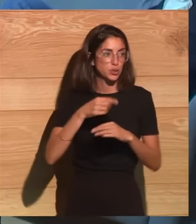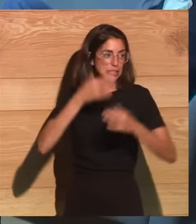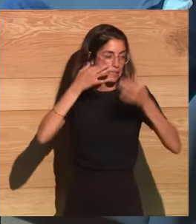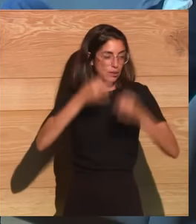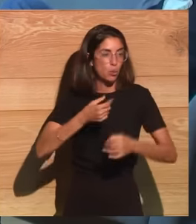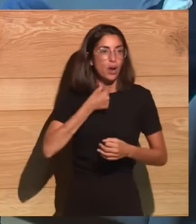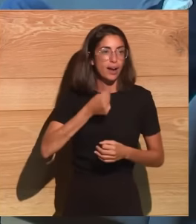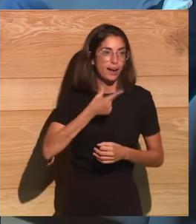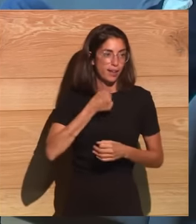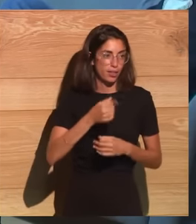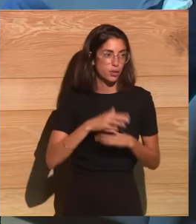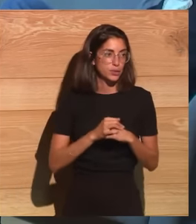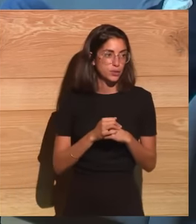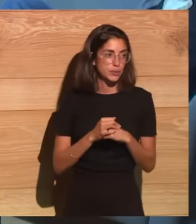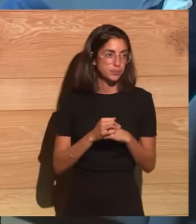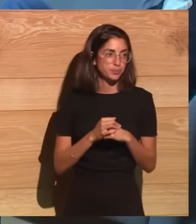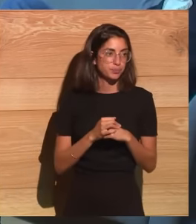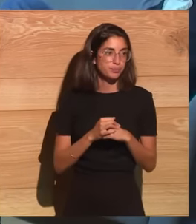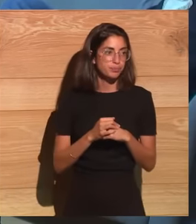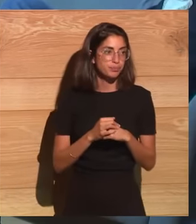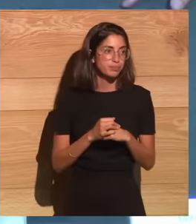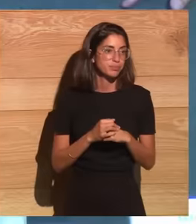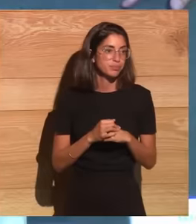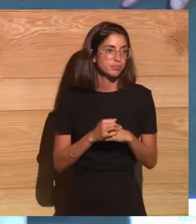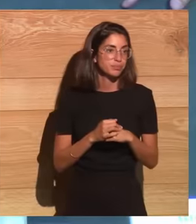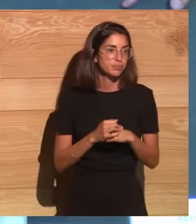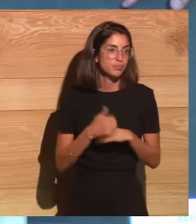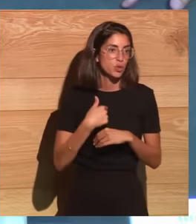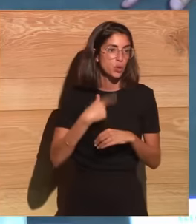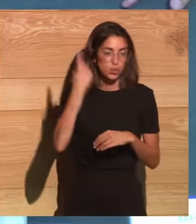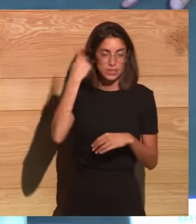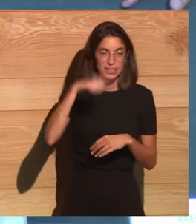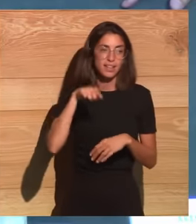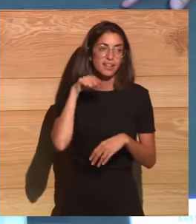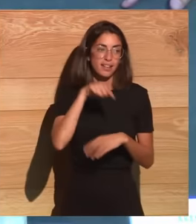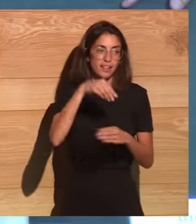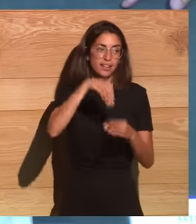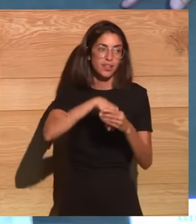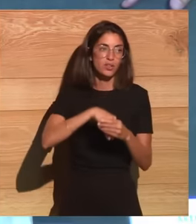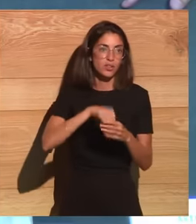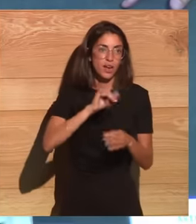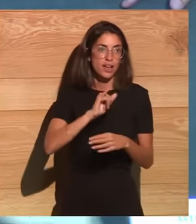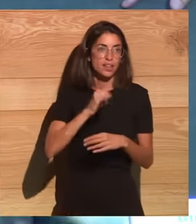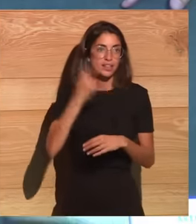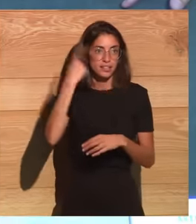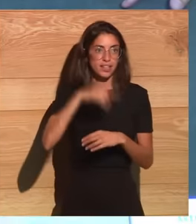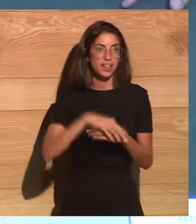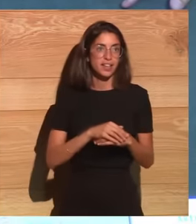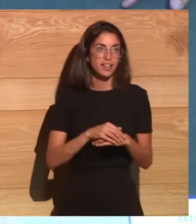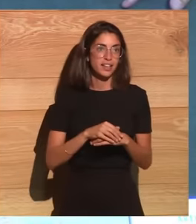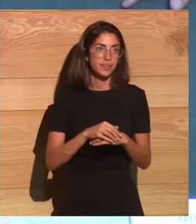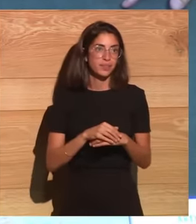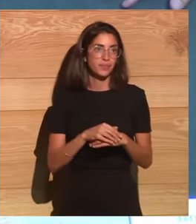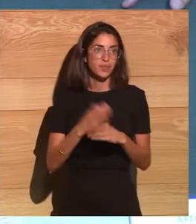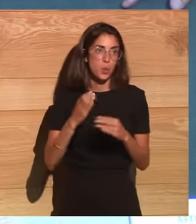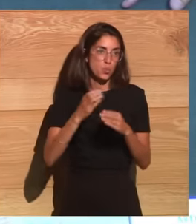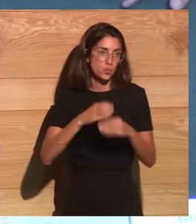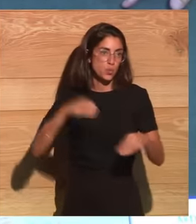Vale. Yo sé lo que hay. Lo abro. Yo sé lo que hay y. Es. Una